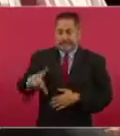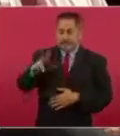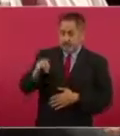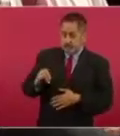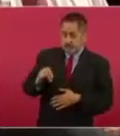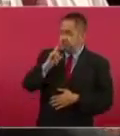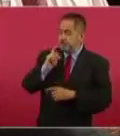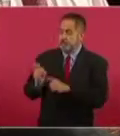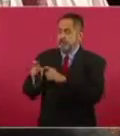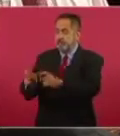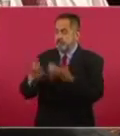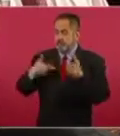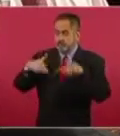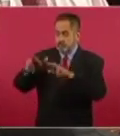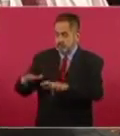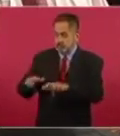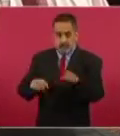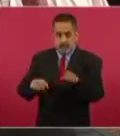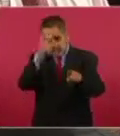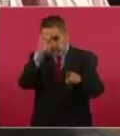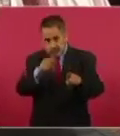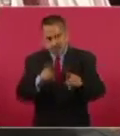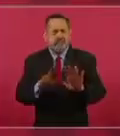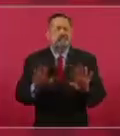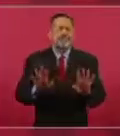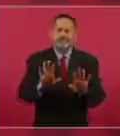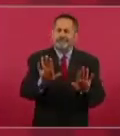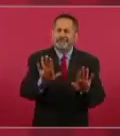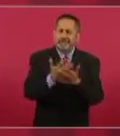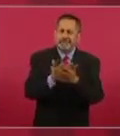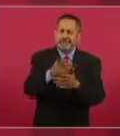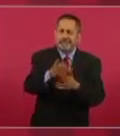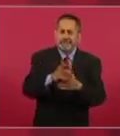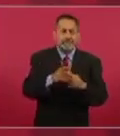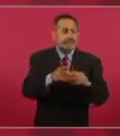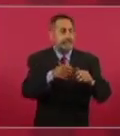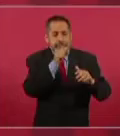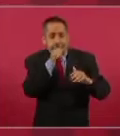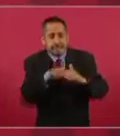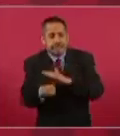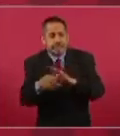vamos a esperarnos no adelantemos vísperas hay muchas filtraciones